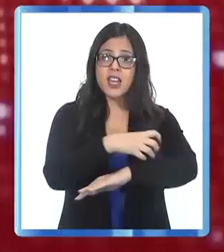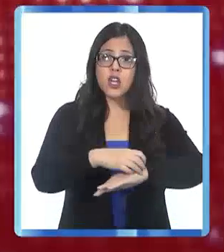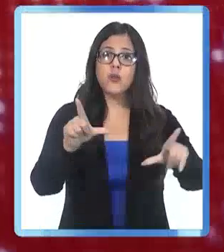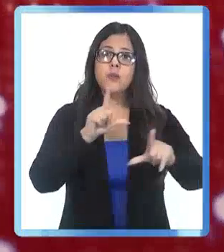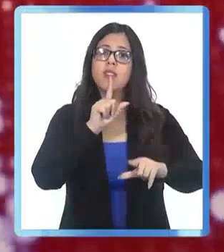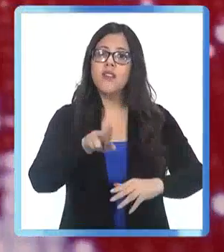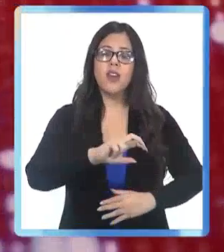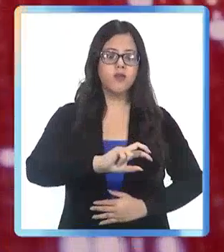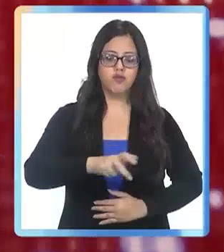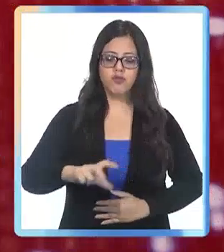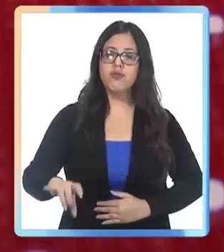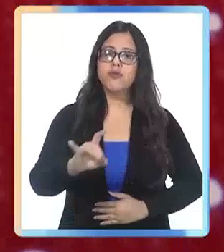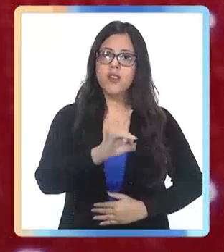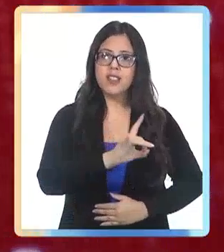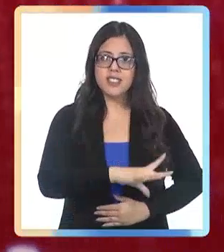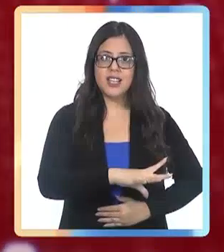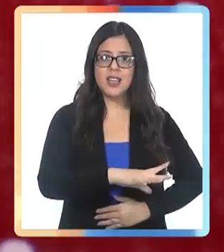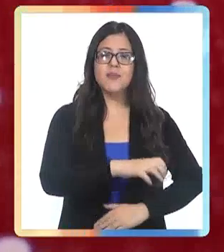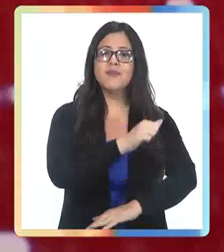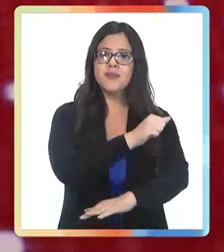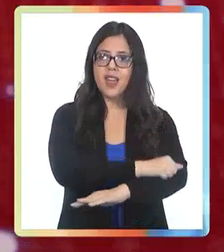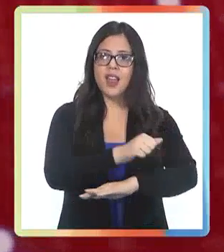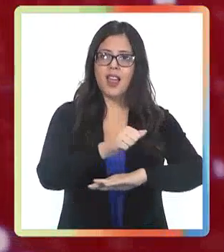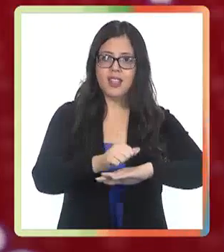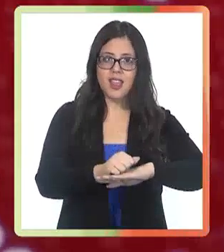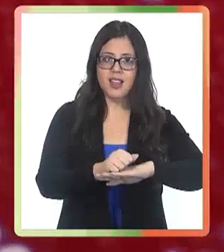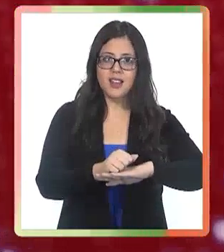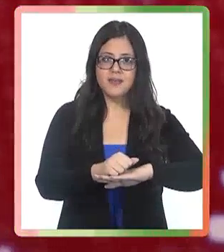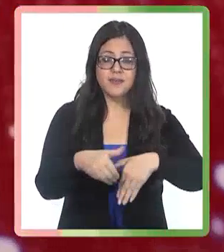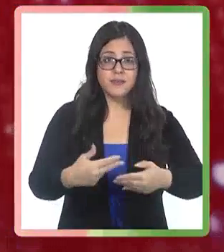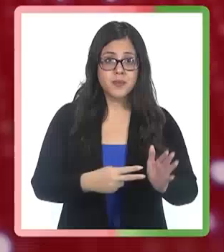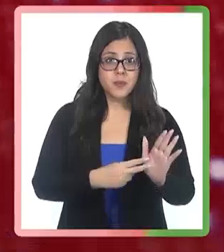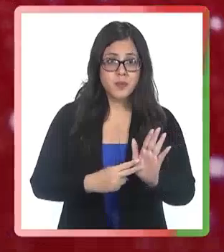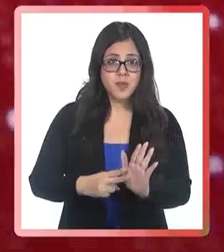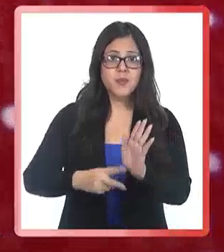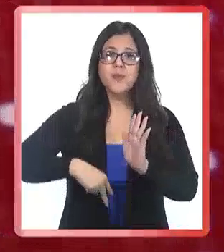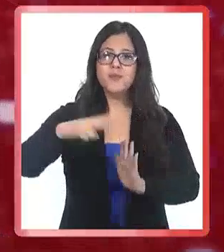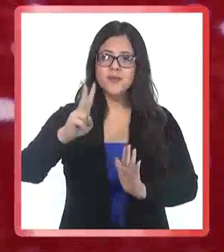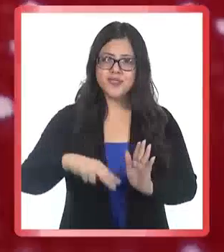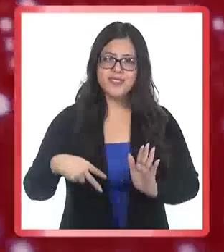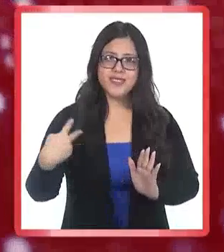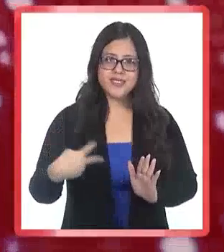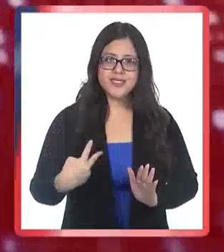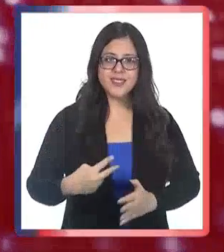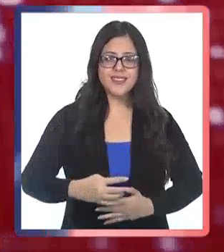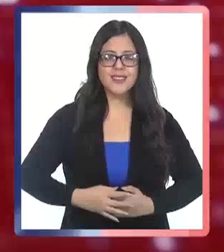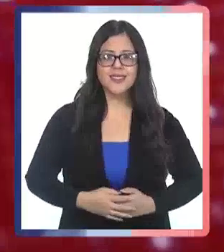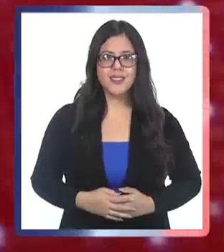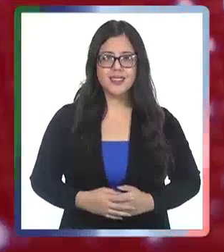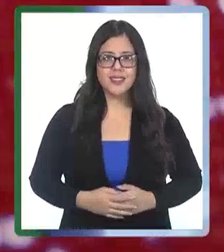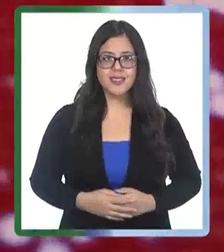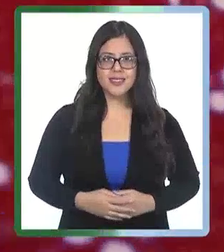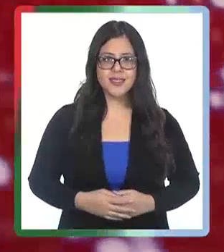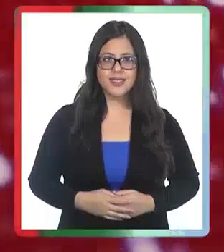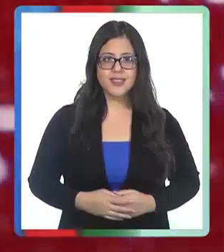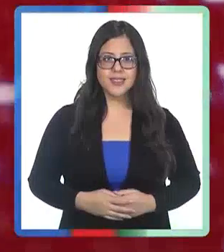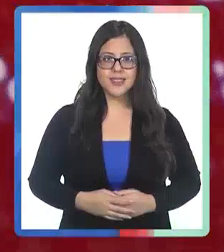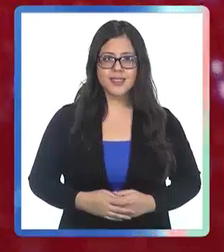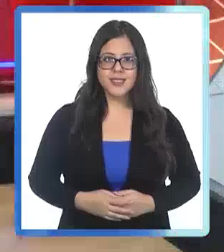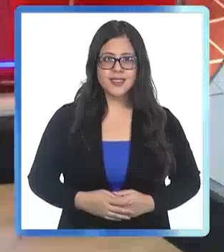Asociación Regional de Canales de Televisión de Señal Abierta de Chile, Arcatel, presenta Portavoz